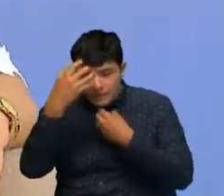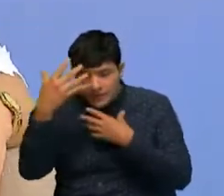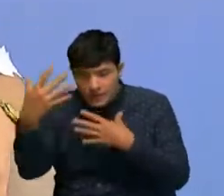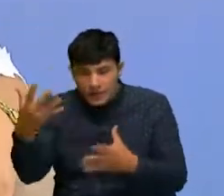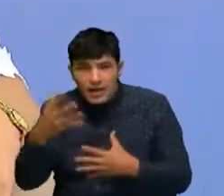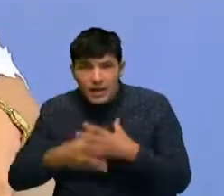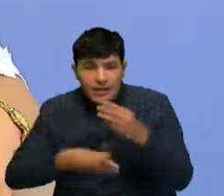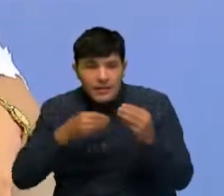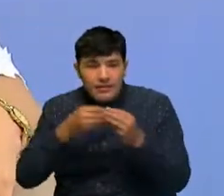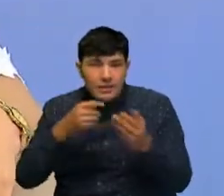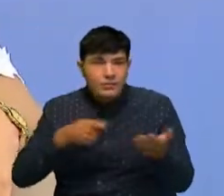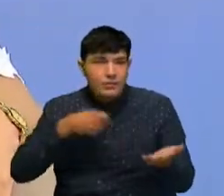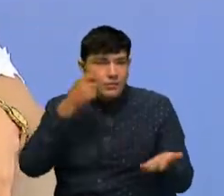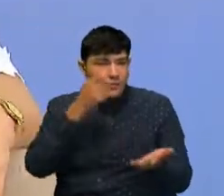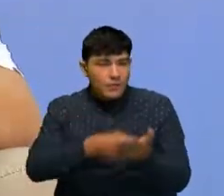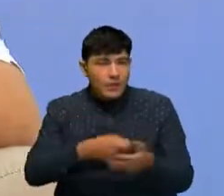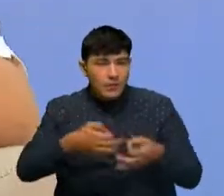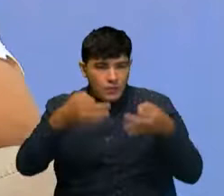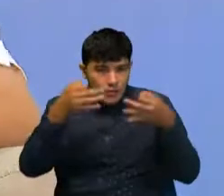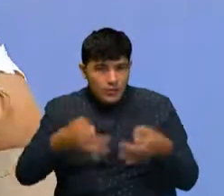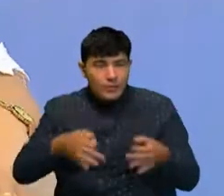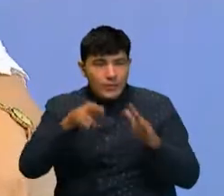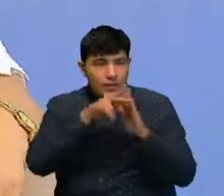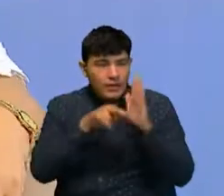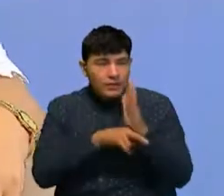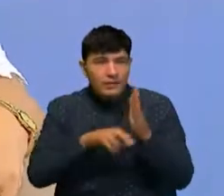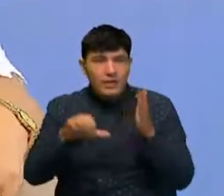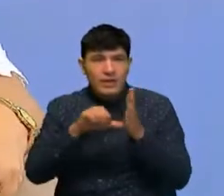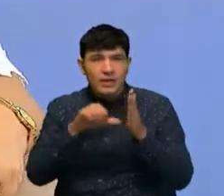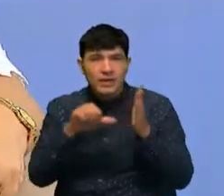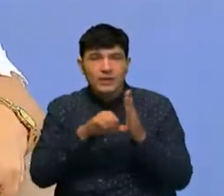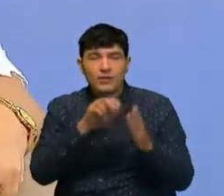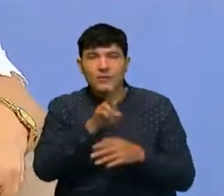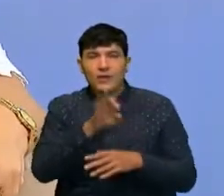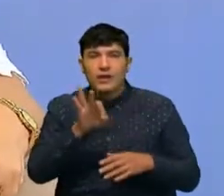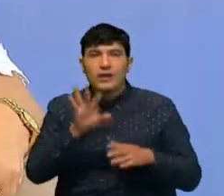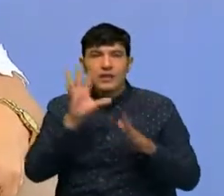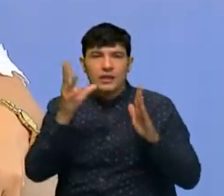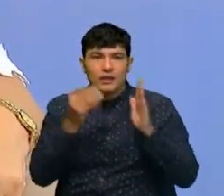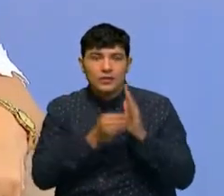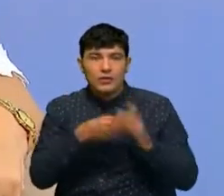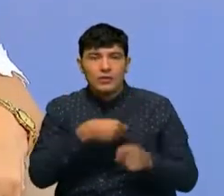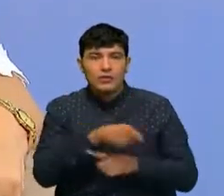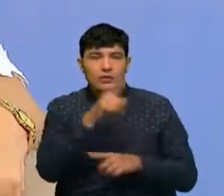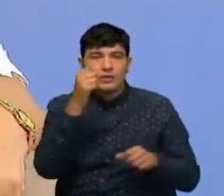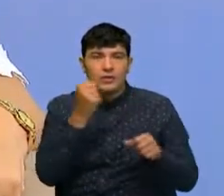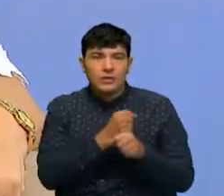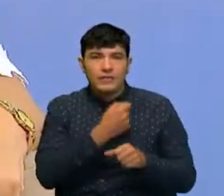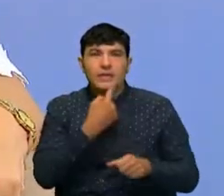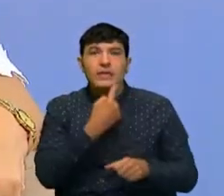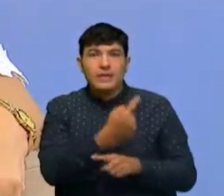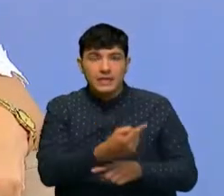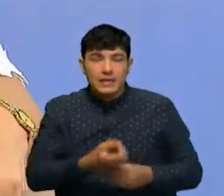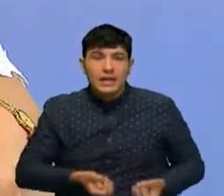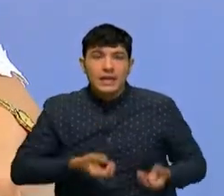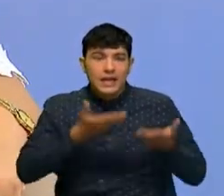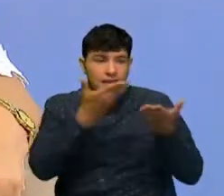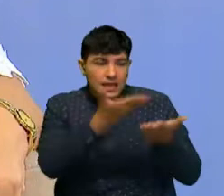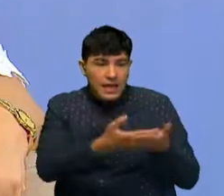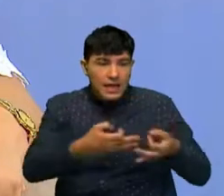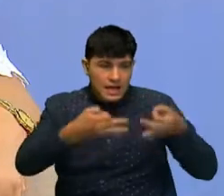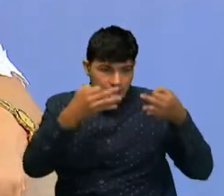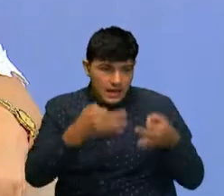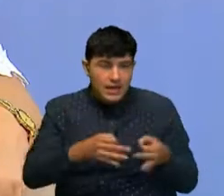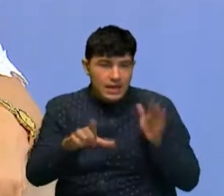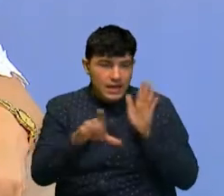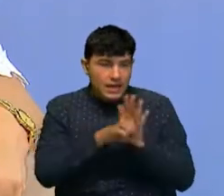hay una remuneración, cumple los requisitos del artículo 23 del Código Sustantivo de Trabajo. Es decir, le da la legalidad a